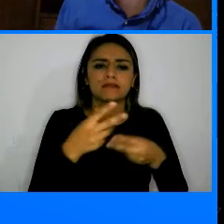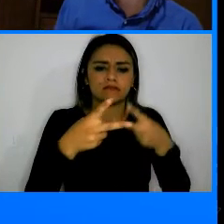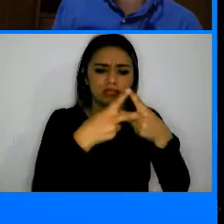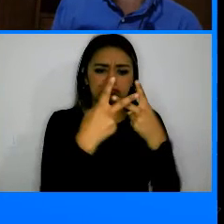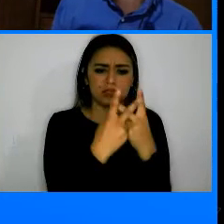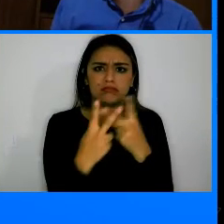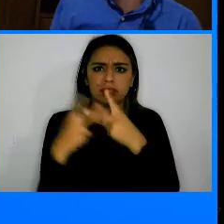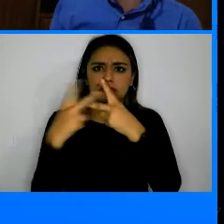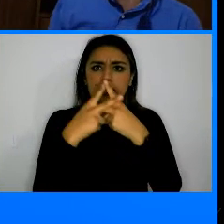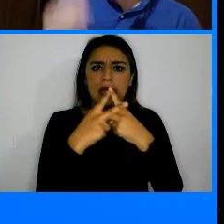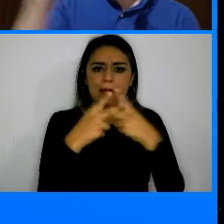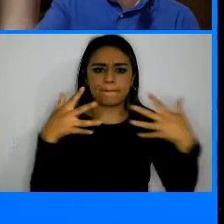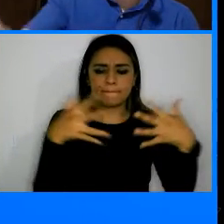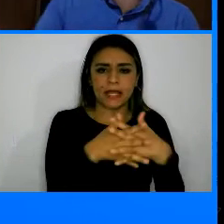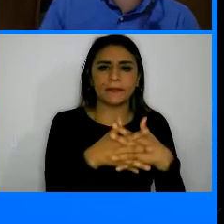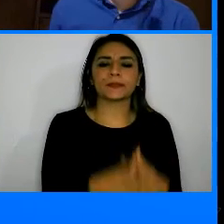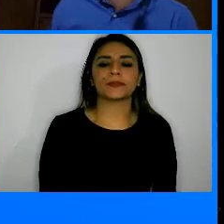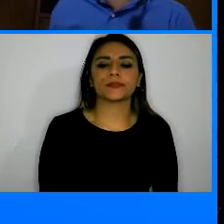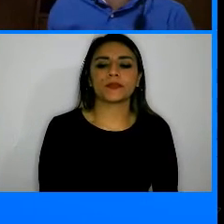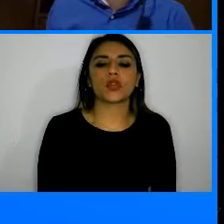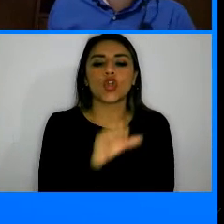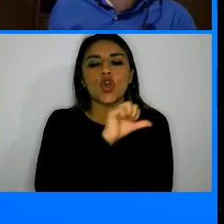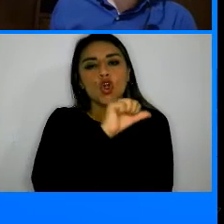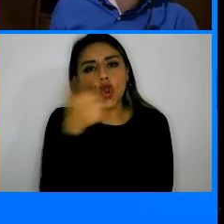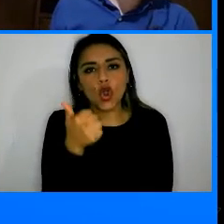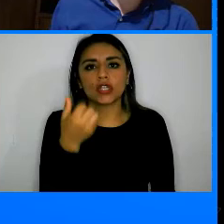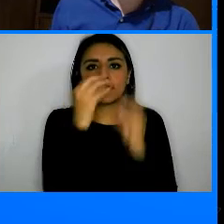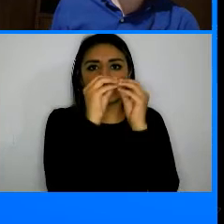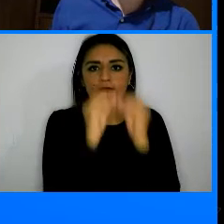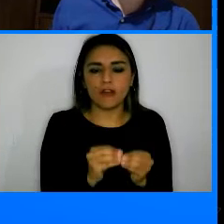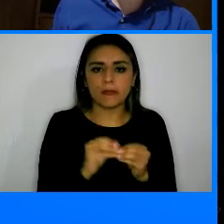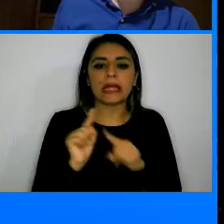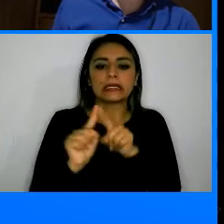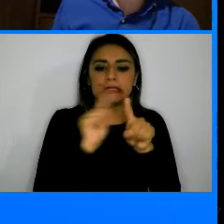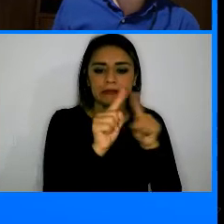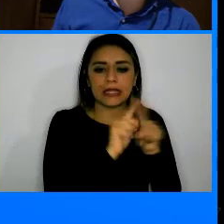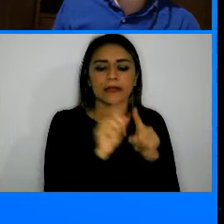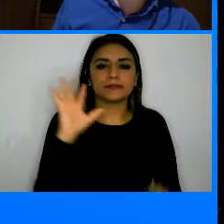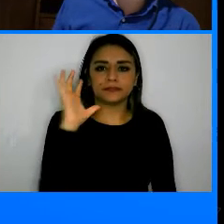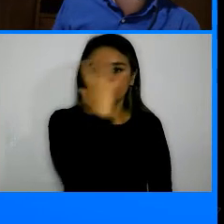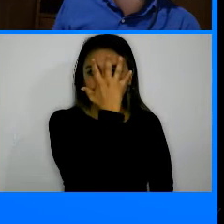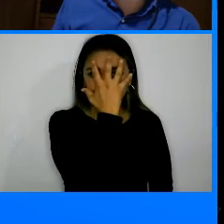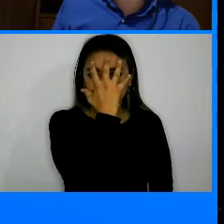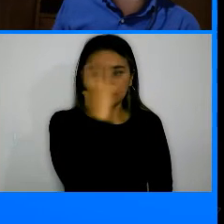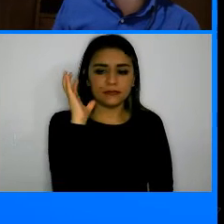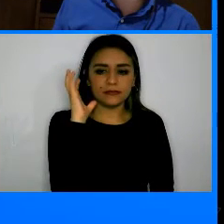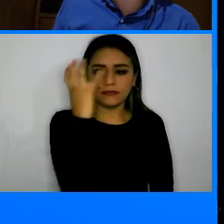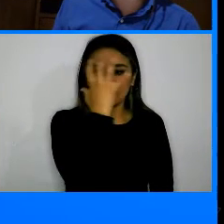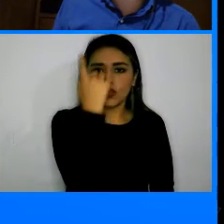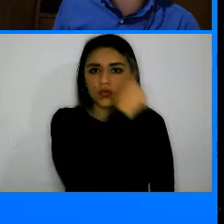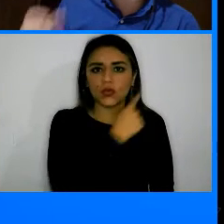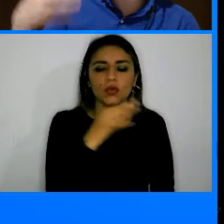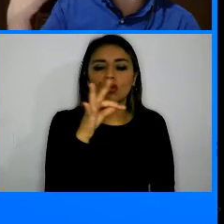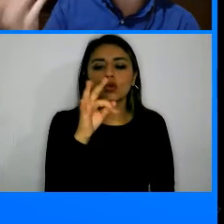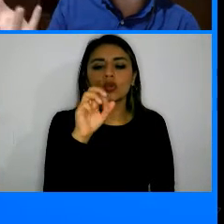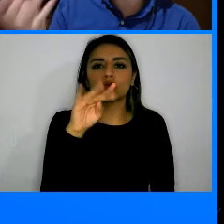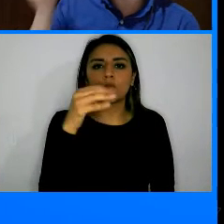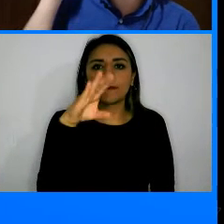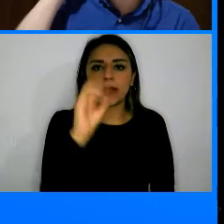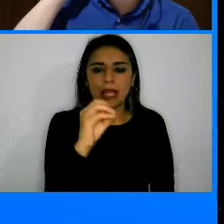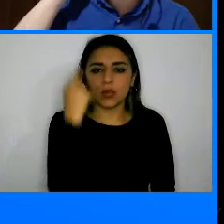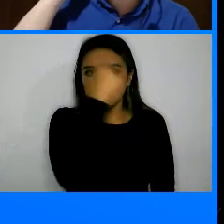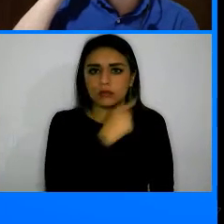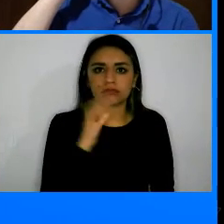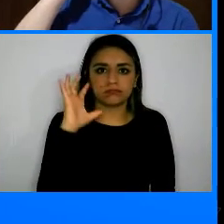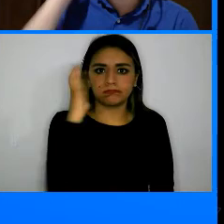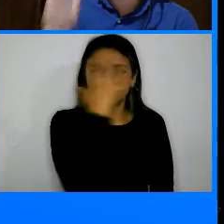uniforme. Tenemos otro tipo de objetos también distintísimos como este rostro tumaco, esta representación de un rostro